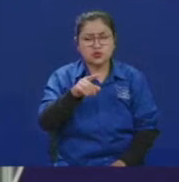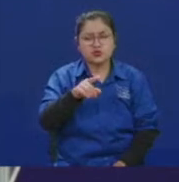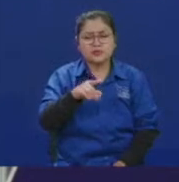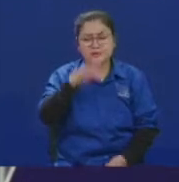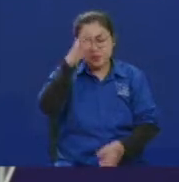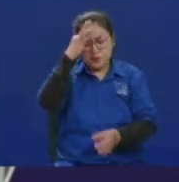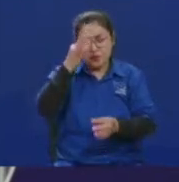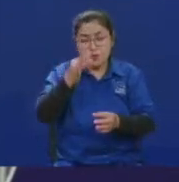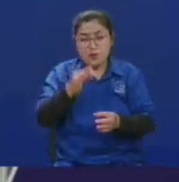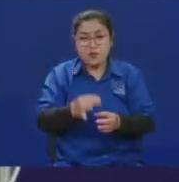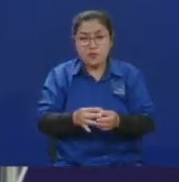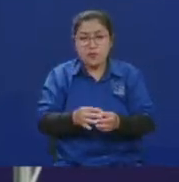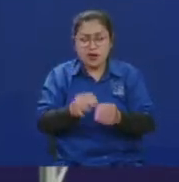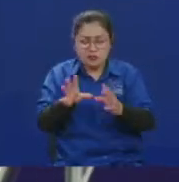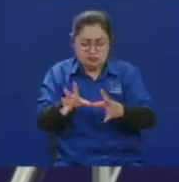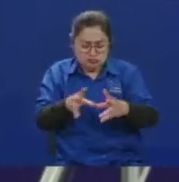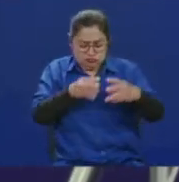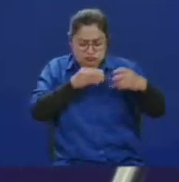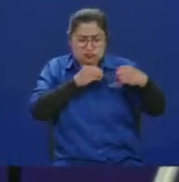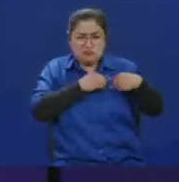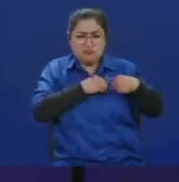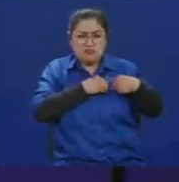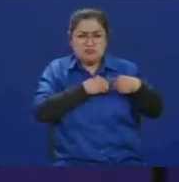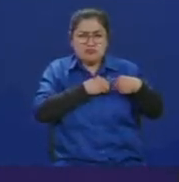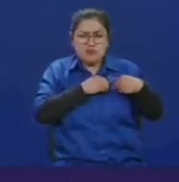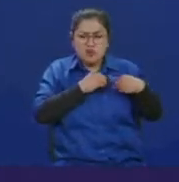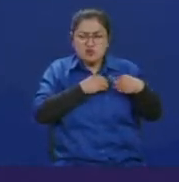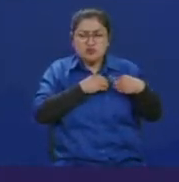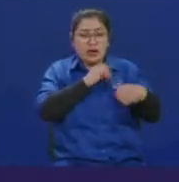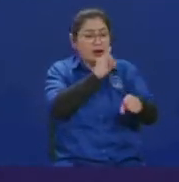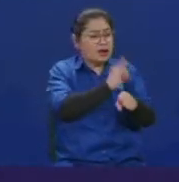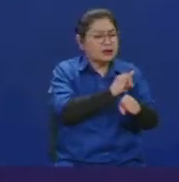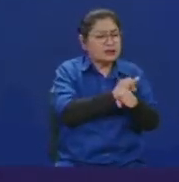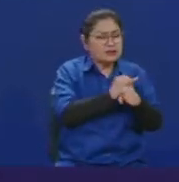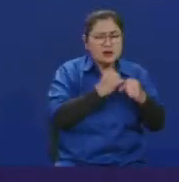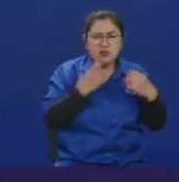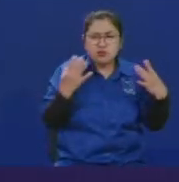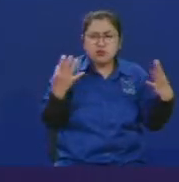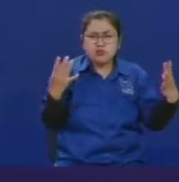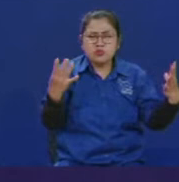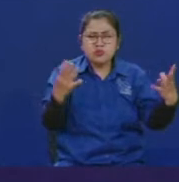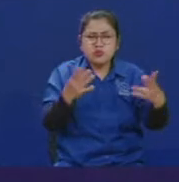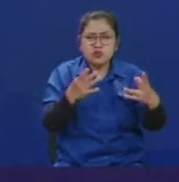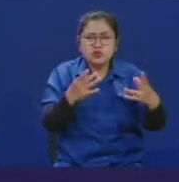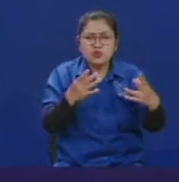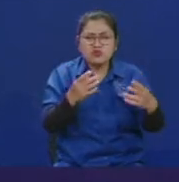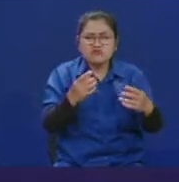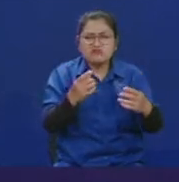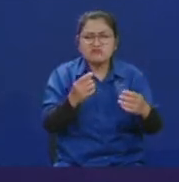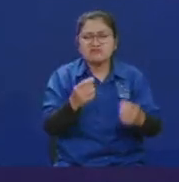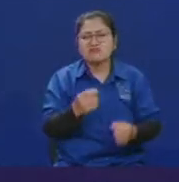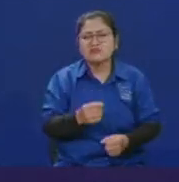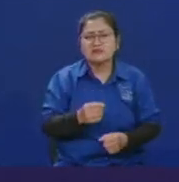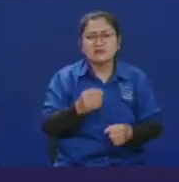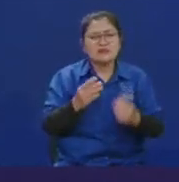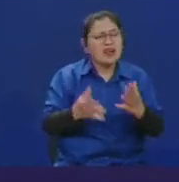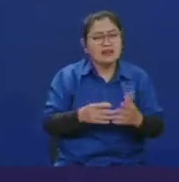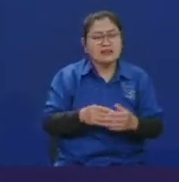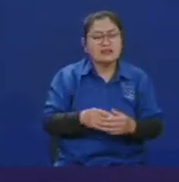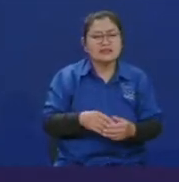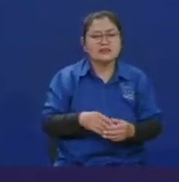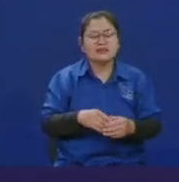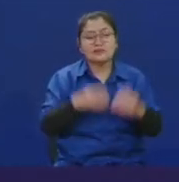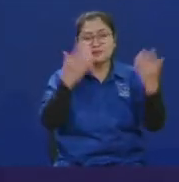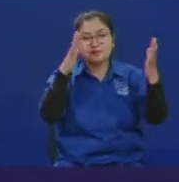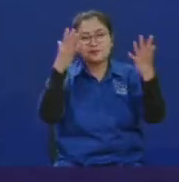¿Habrá alguien entre toda esta multitud que no ha aceptado a Cristo en su corazón? Gloria a Dios. Pasa aquí. Hoy